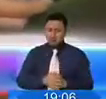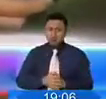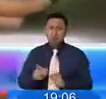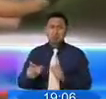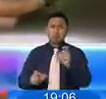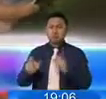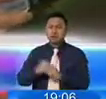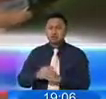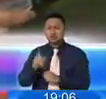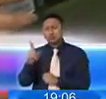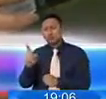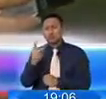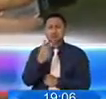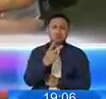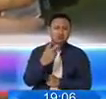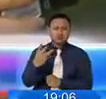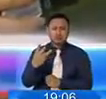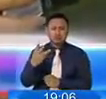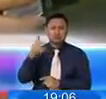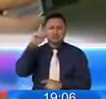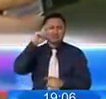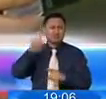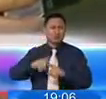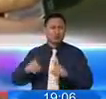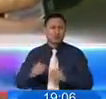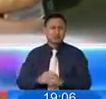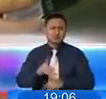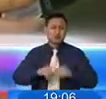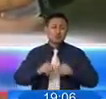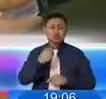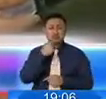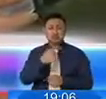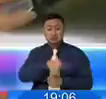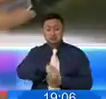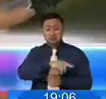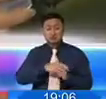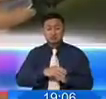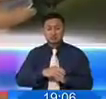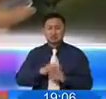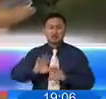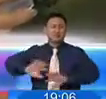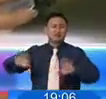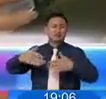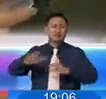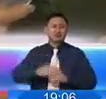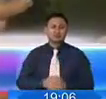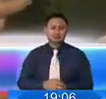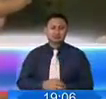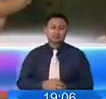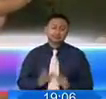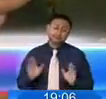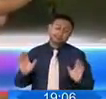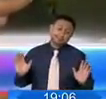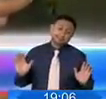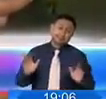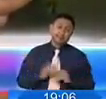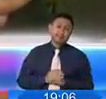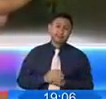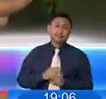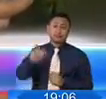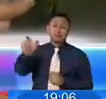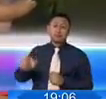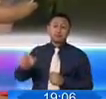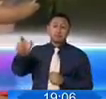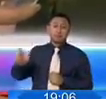voces aisladas, discordantes, según dijeron algunos asambleístas. Bueno, sí, son voces que